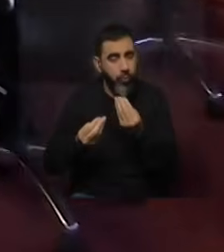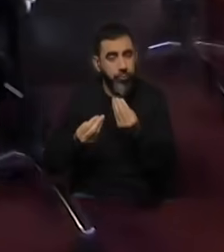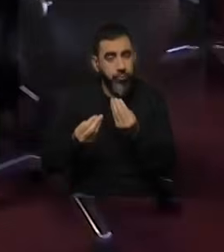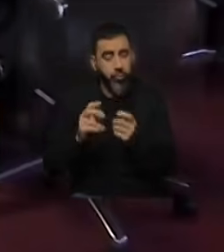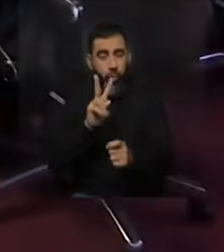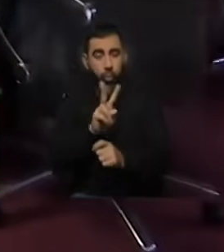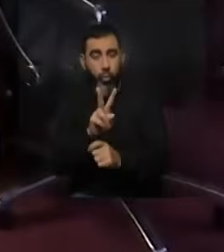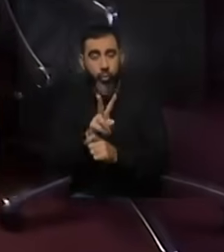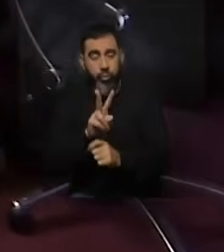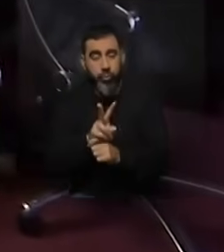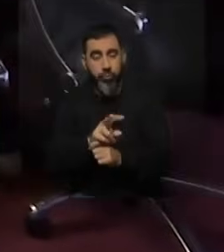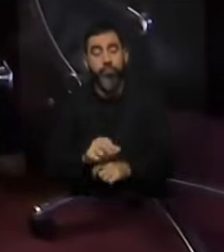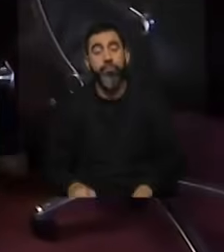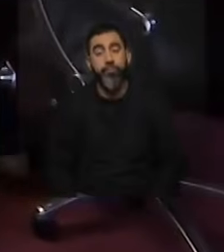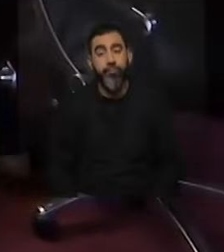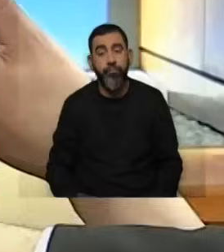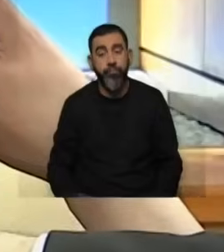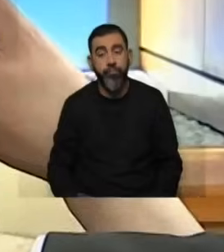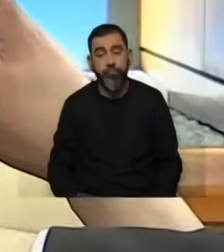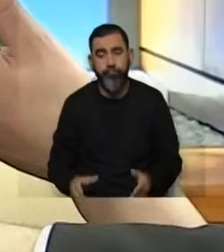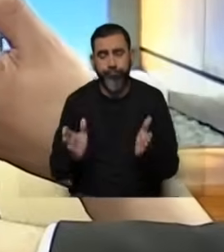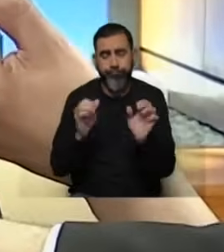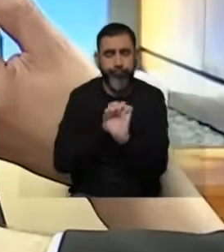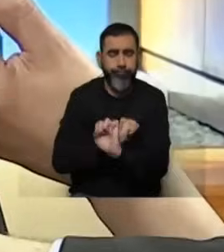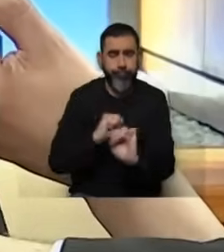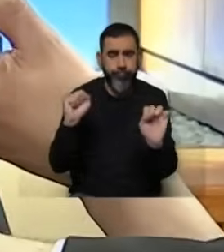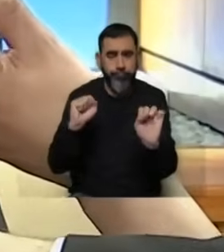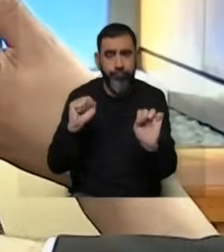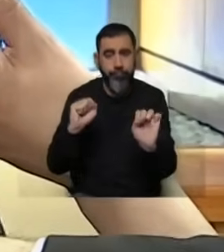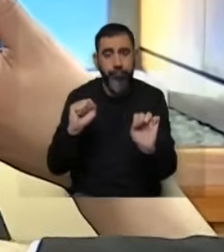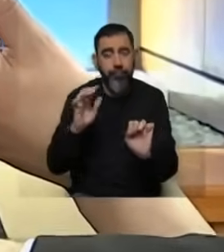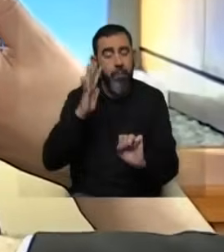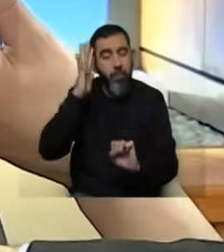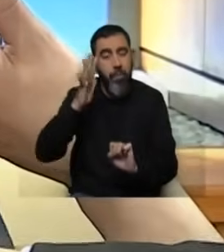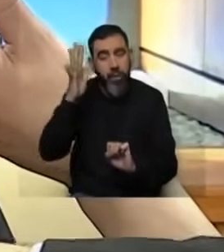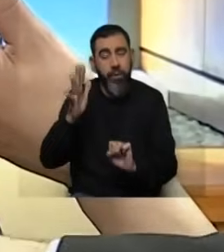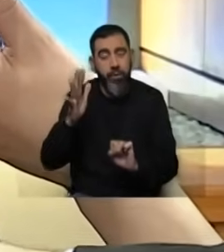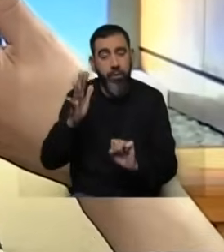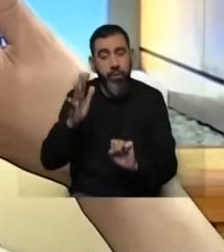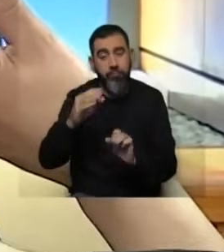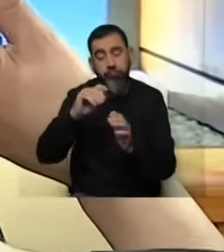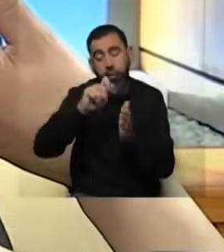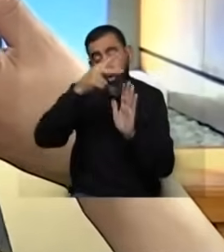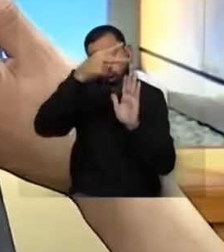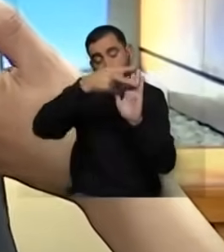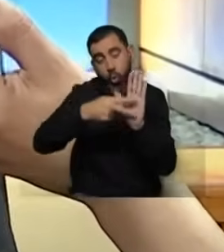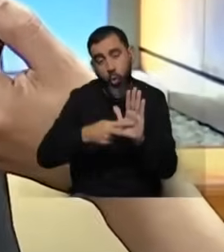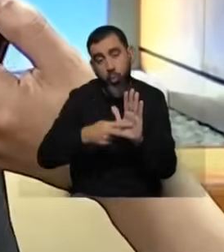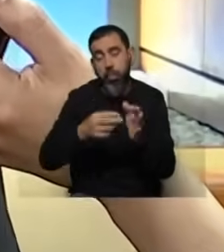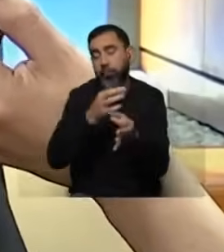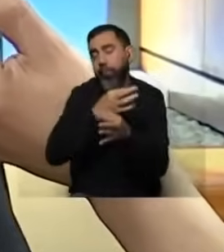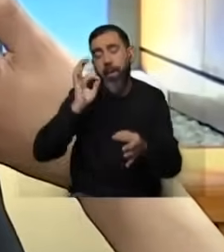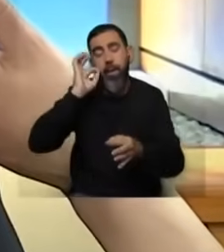los controles y que en ese sentido no se puede pretender que por más que se redacte una norma que puede quedar muy